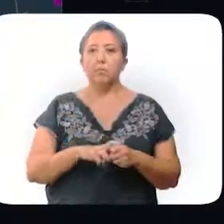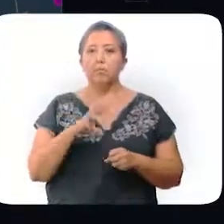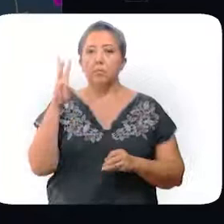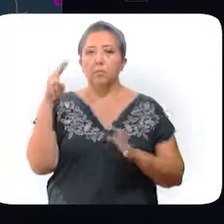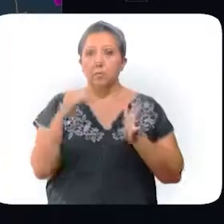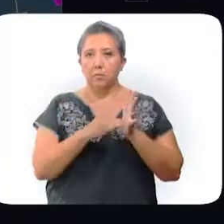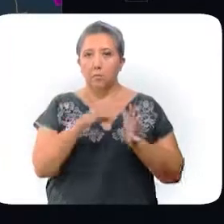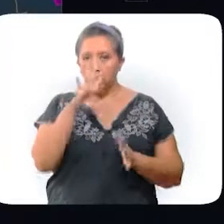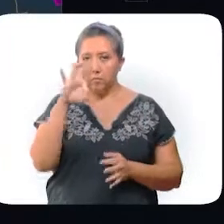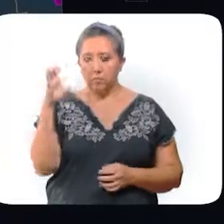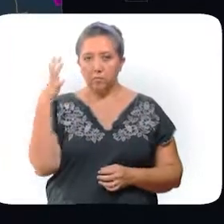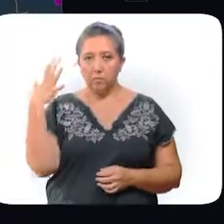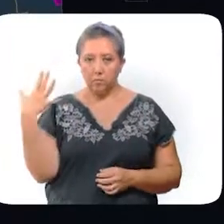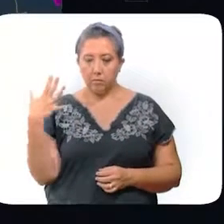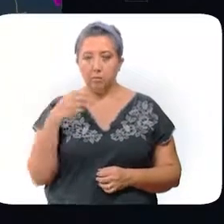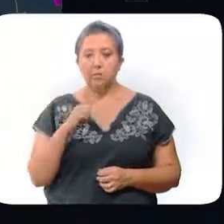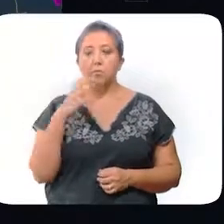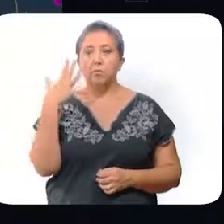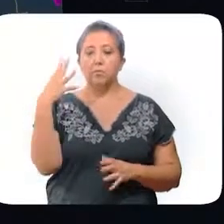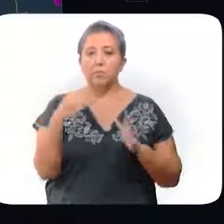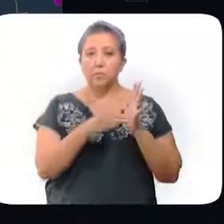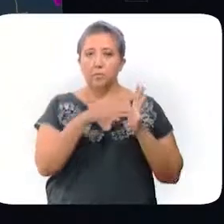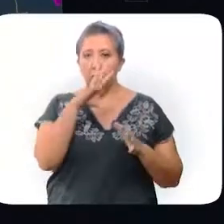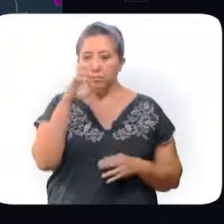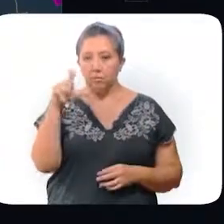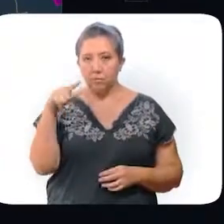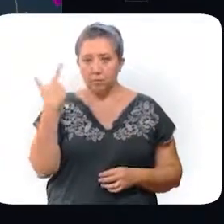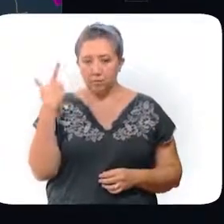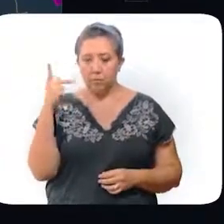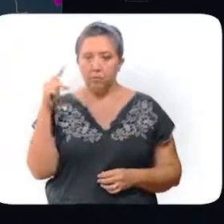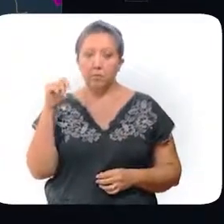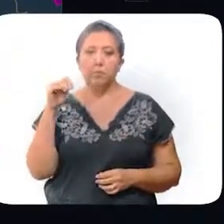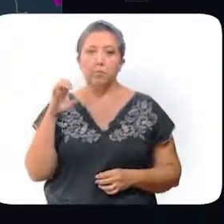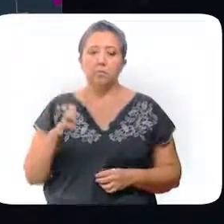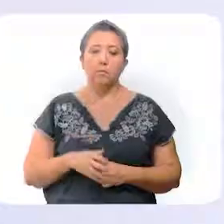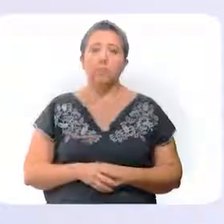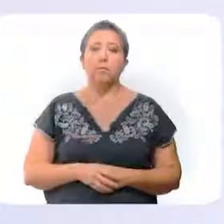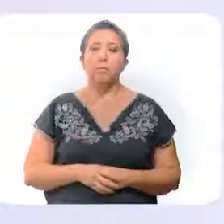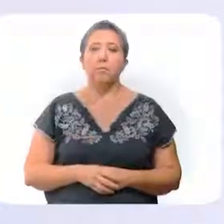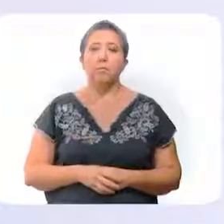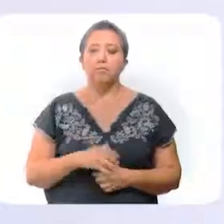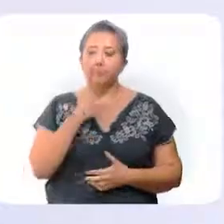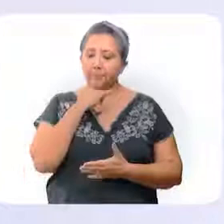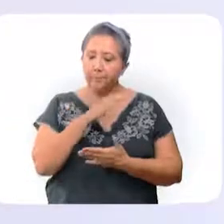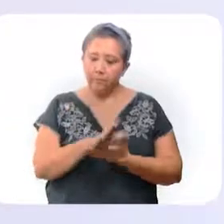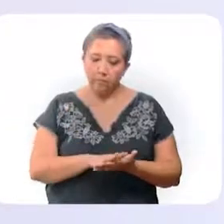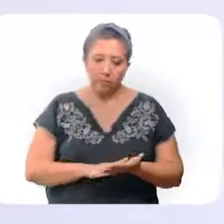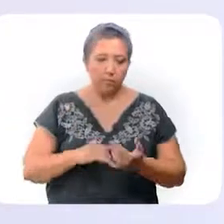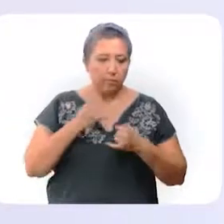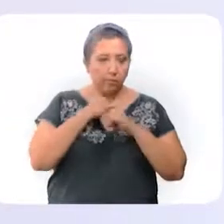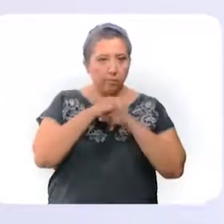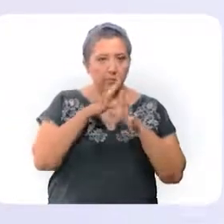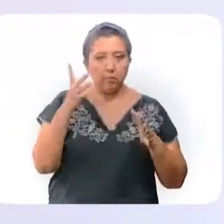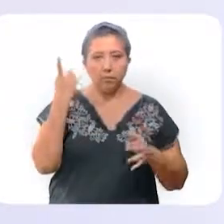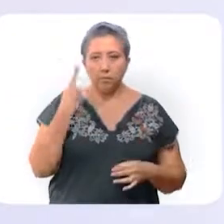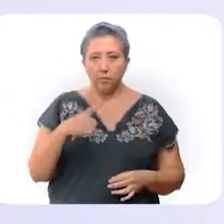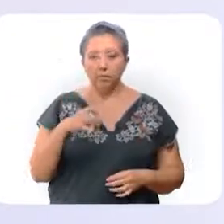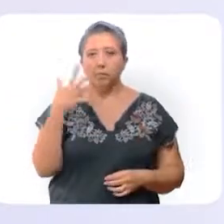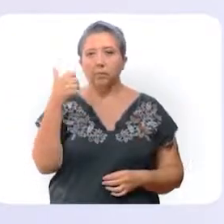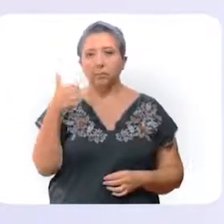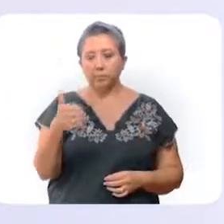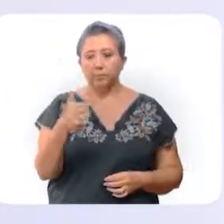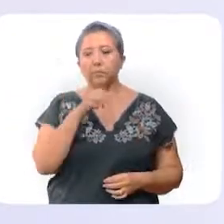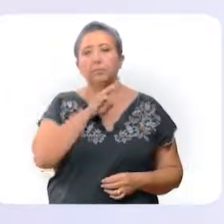sur 3.505 y 5.512 en la zona poniente. Lamentablemente en este parte médico informamos de